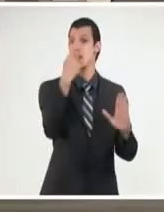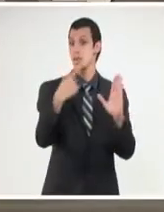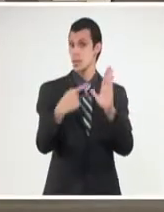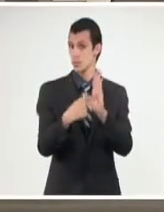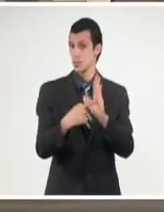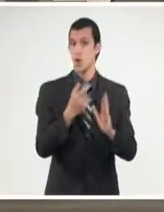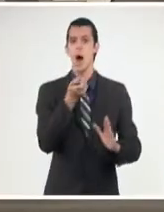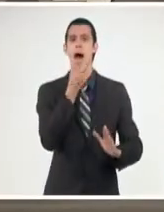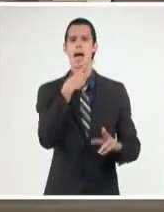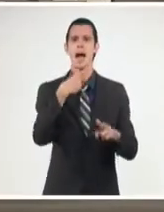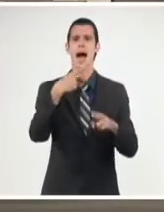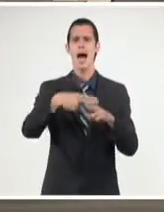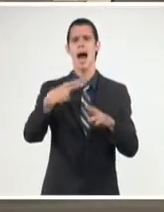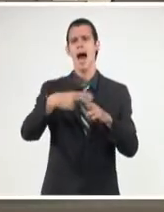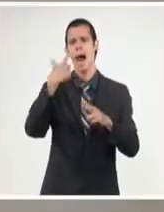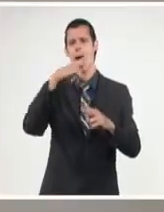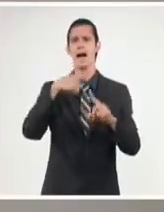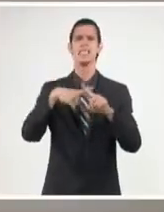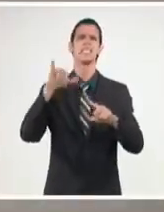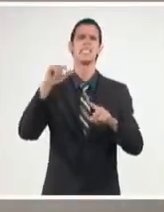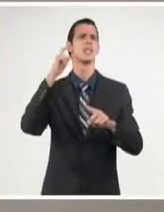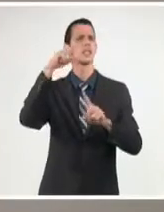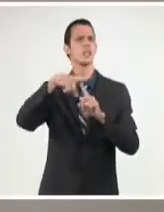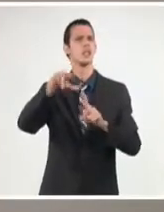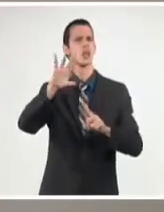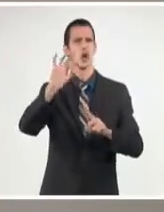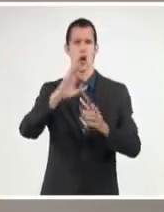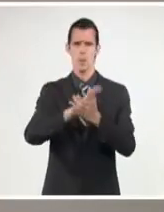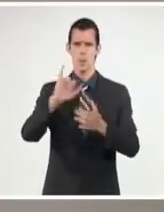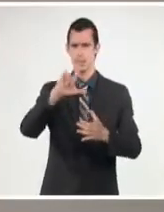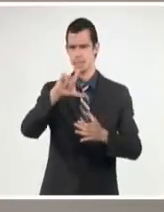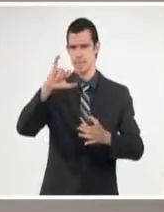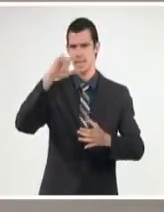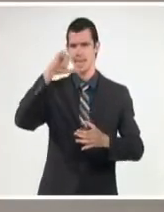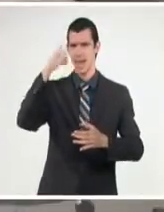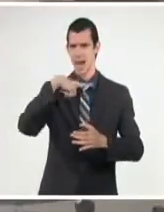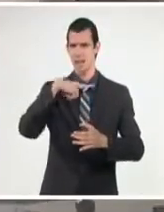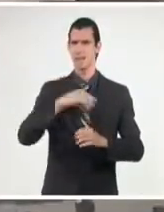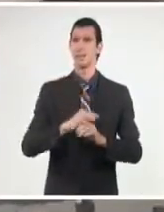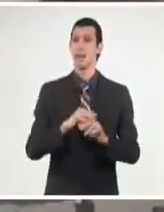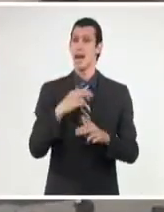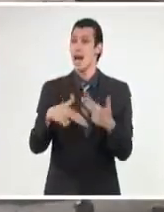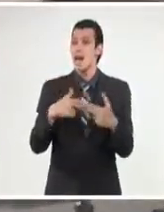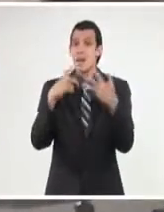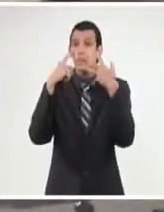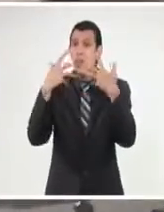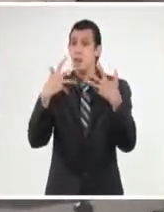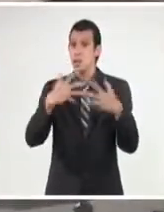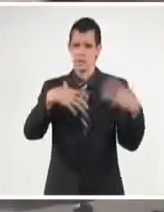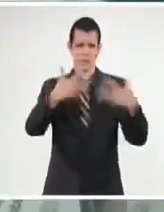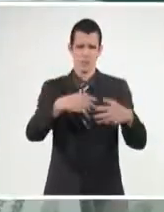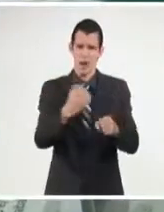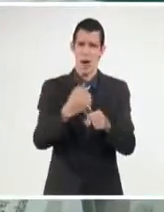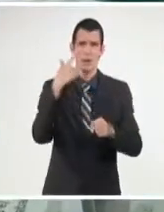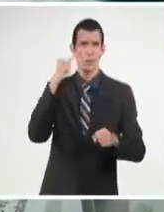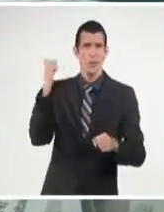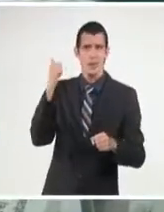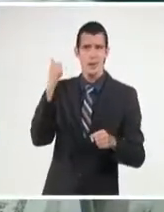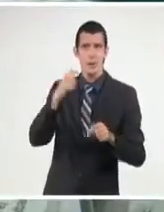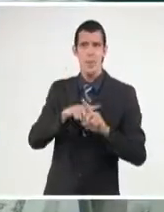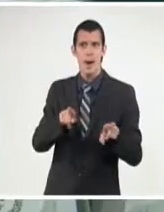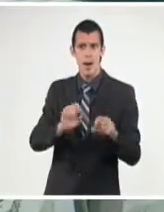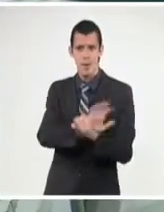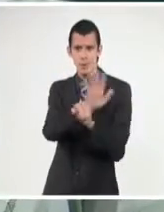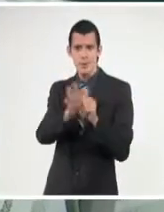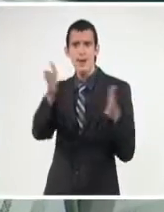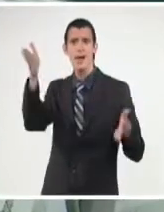tabletas mensuales de este medicamento se fabrica aquí, aunque no cubre la demanda nacional en tiempos de pandemia. Estamos